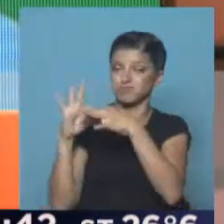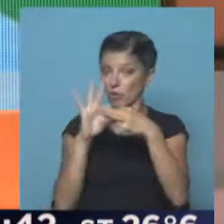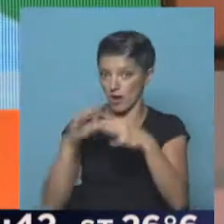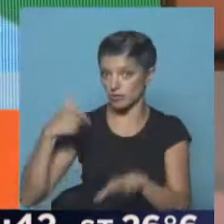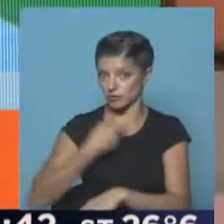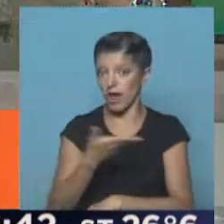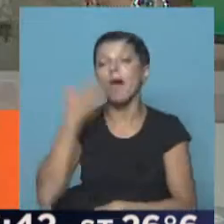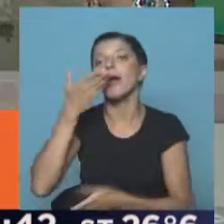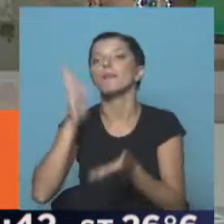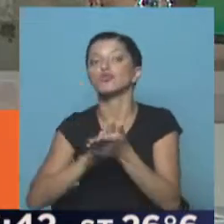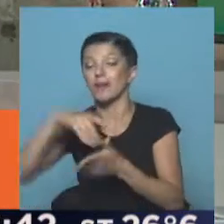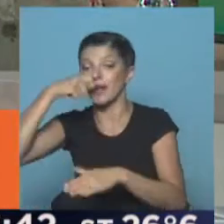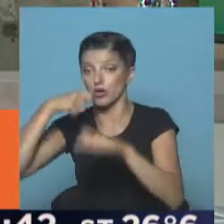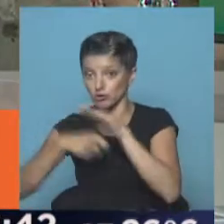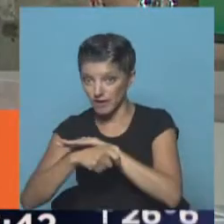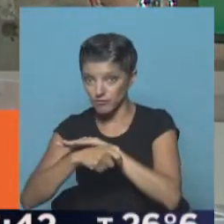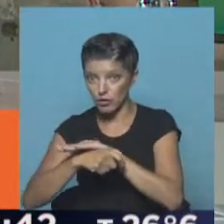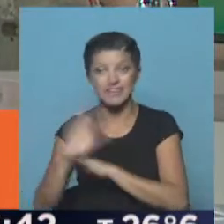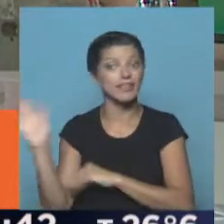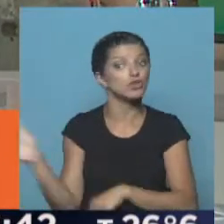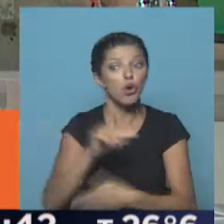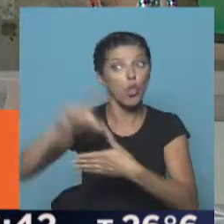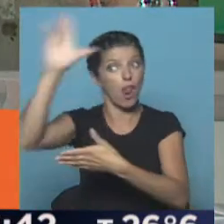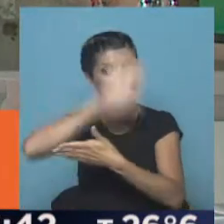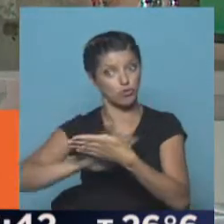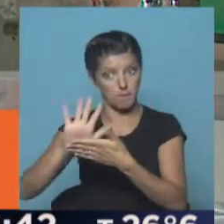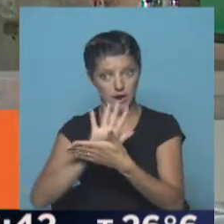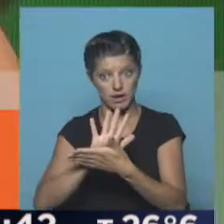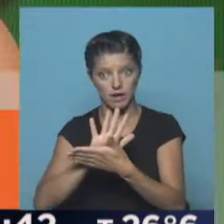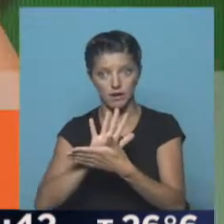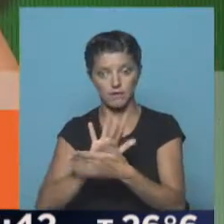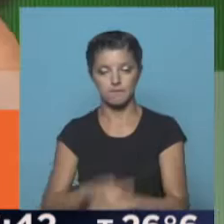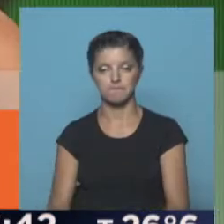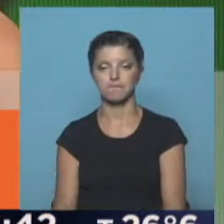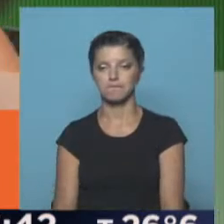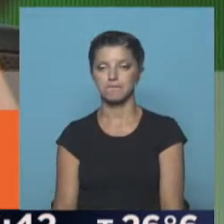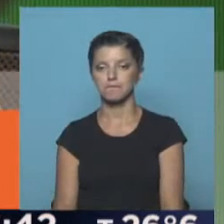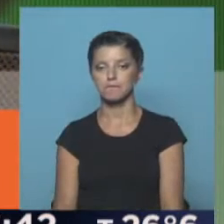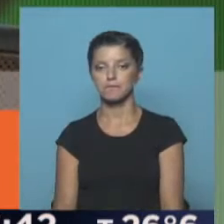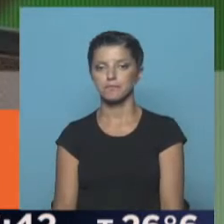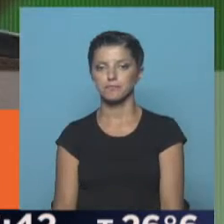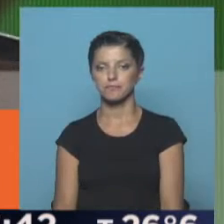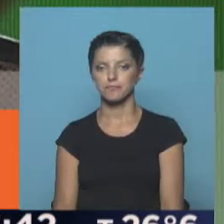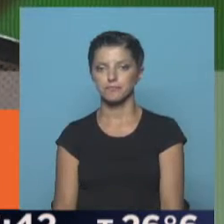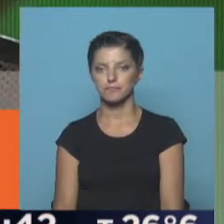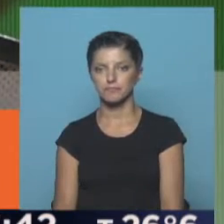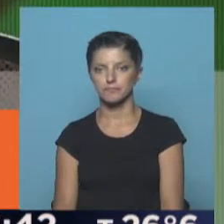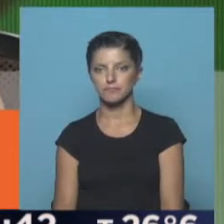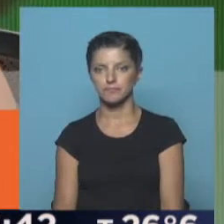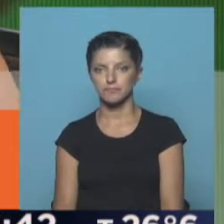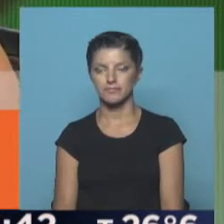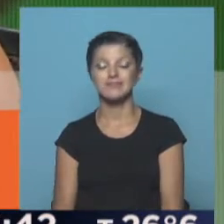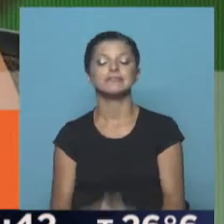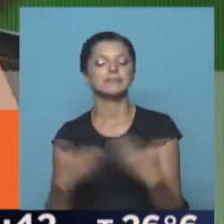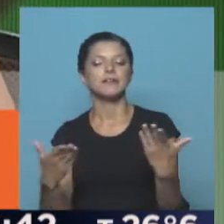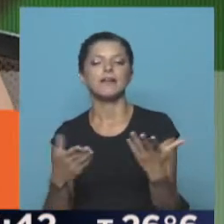hablábamos de narco y hablábamos de toda la región. Por eso, exactamente, siguiendo esa línea, es limitado considerar